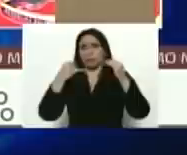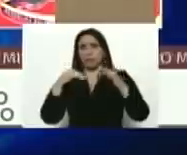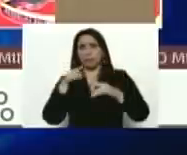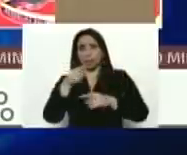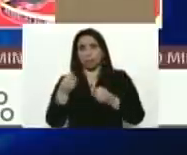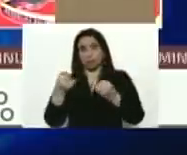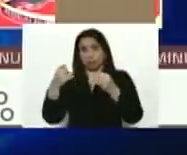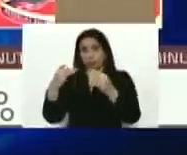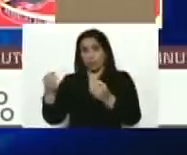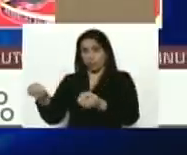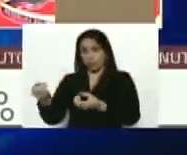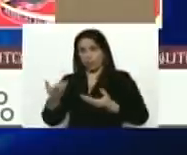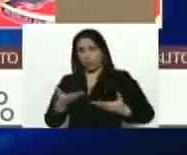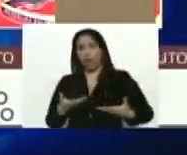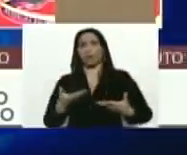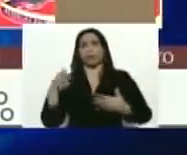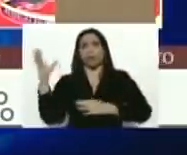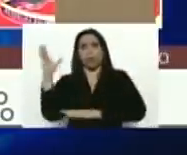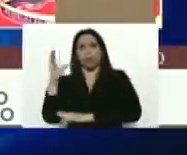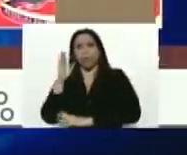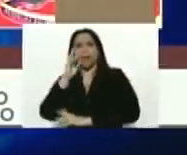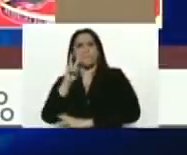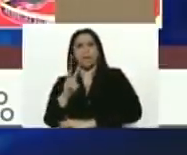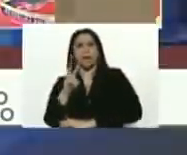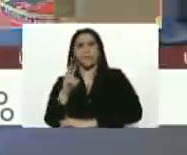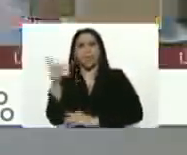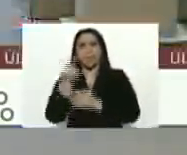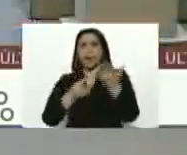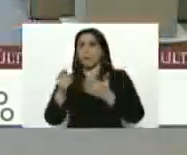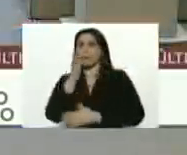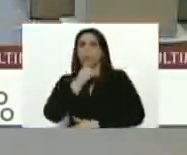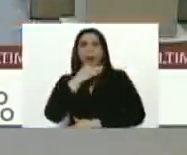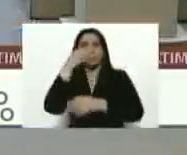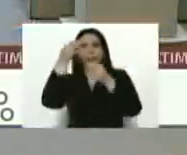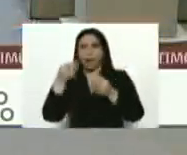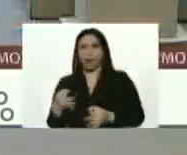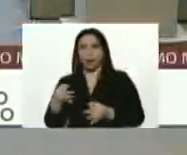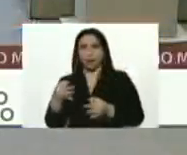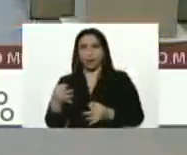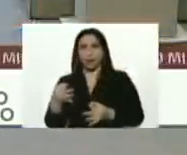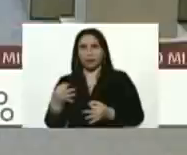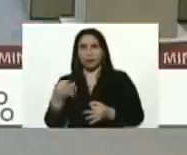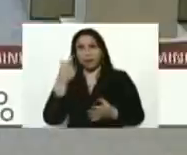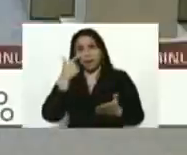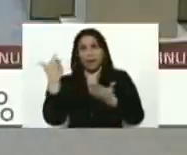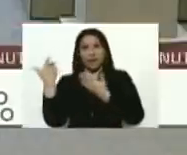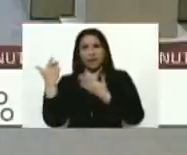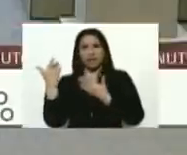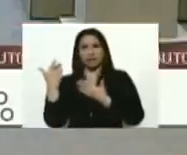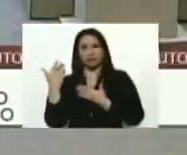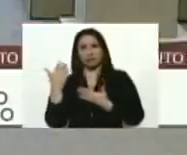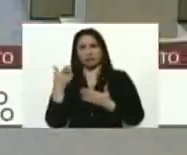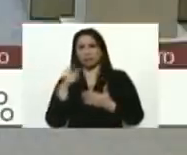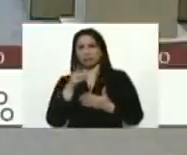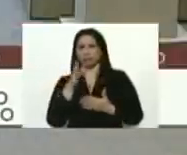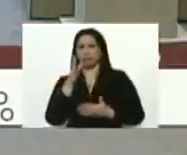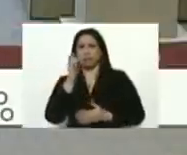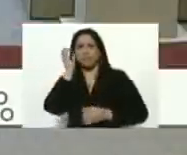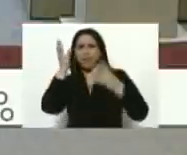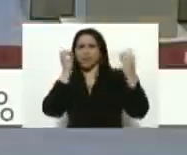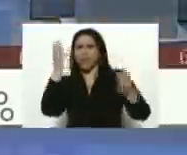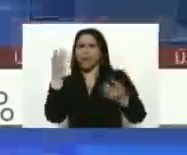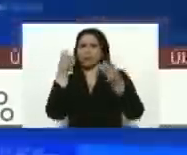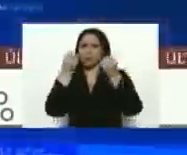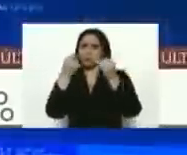dando Colombia y que vemos en su mapa no es verdadero. Es un verdadero subregistro.